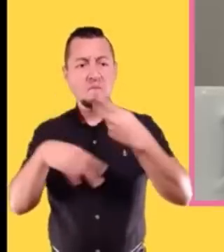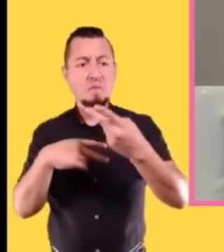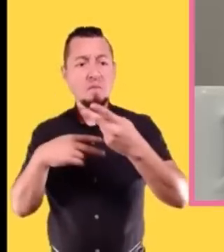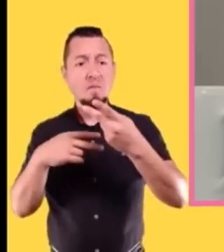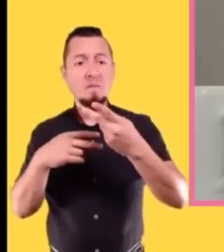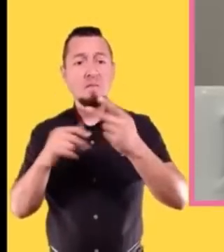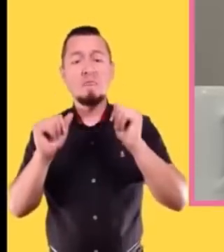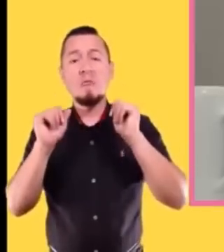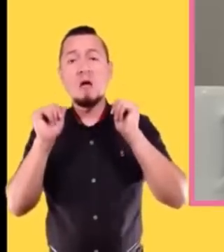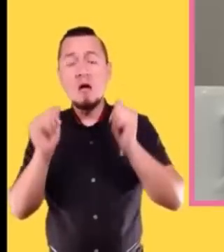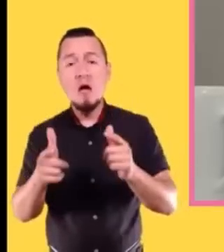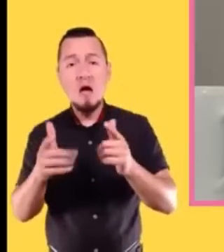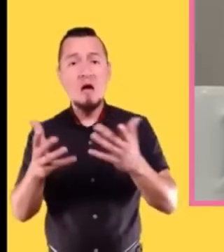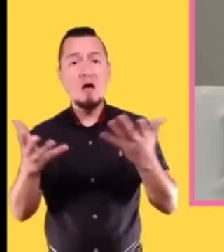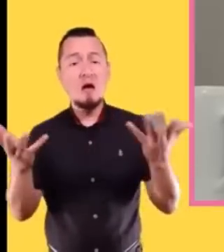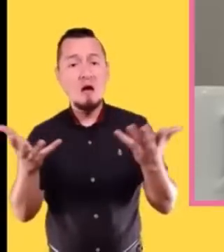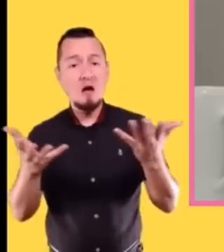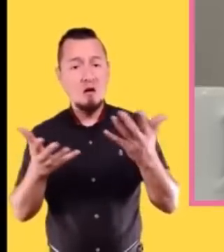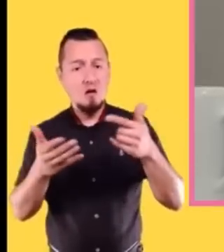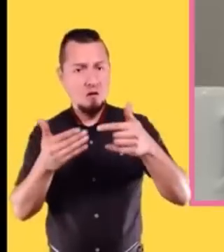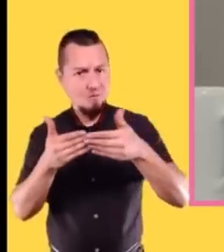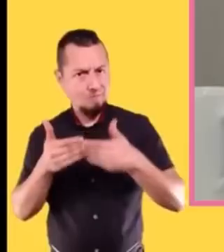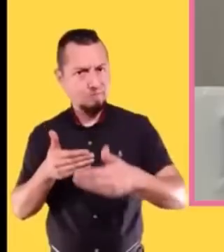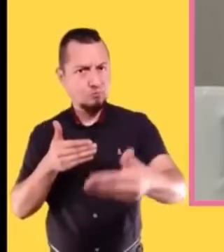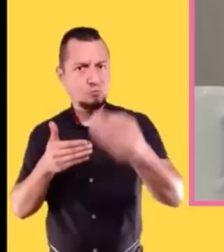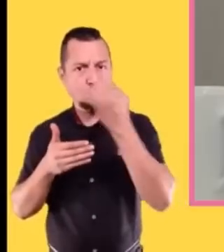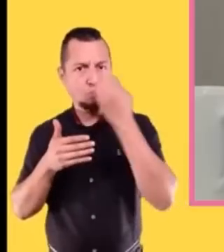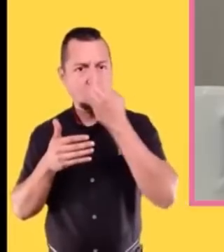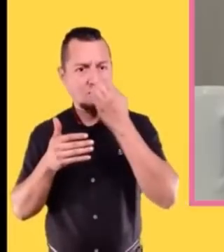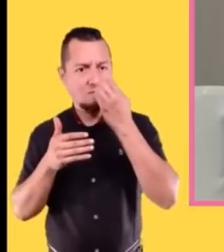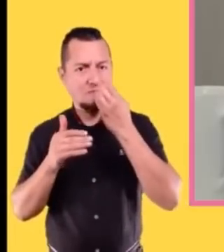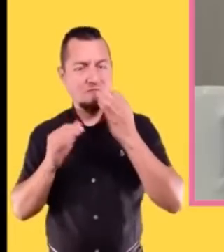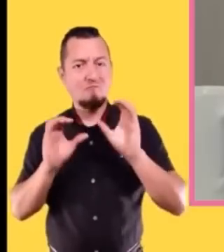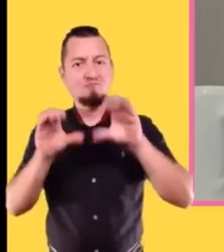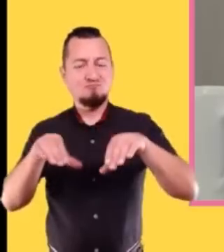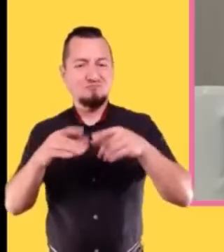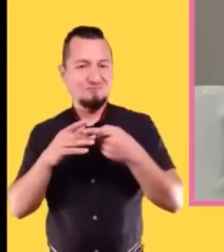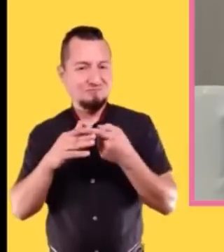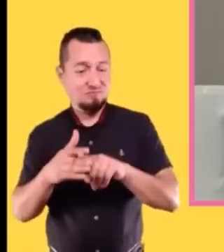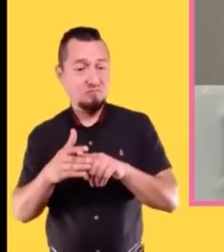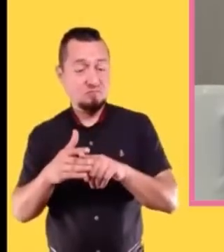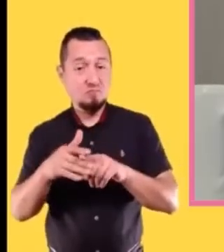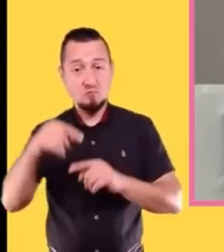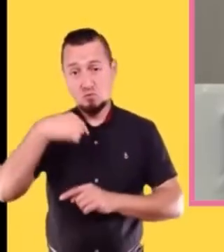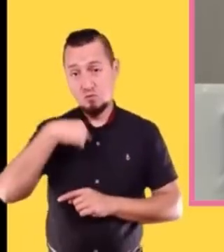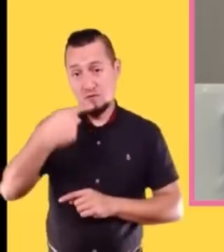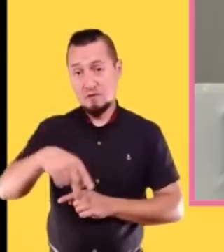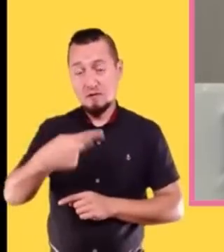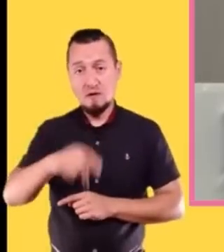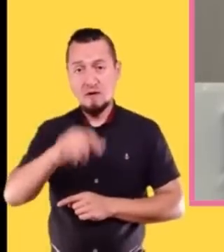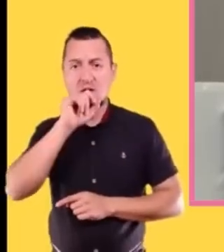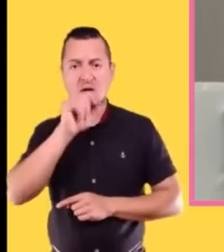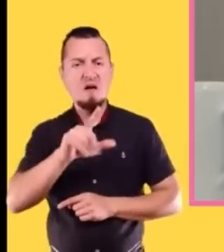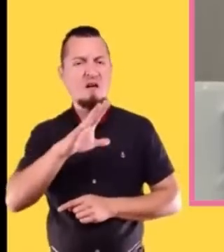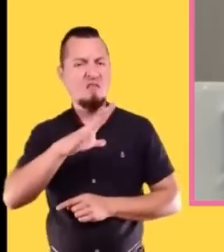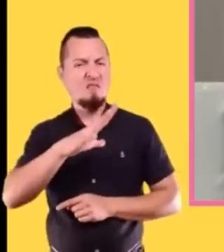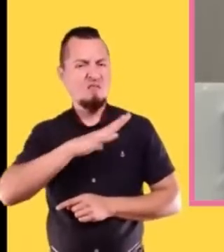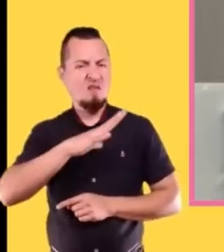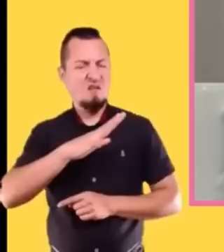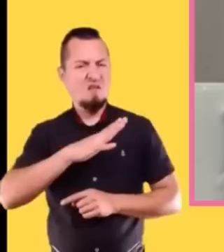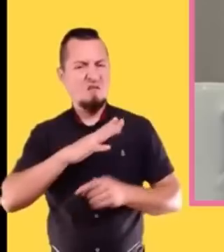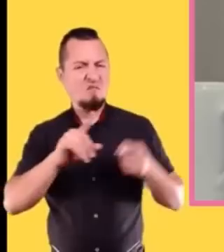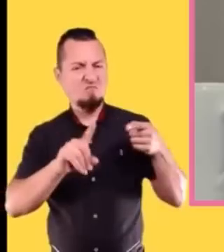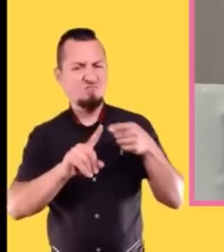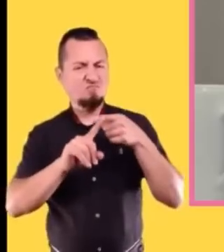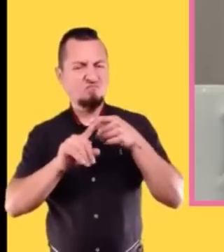en este ciclo escolar que está por iniciar. Por eso decimos de inicio que Jalisco tiene rumbo y que contamos con un